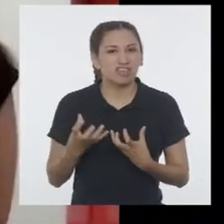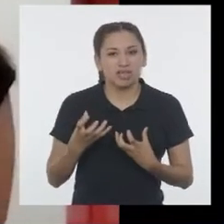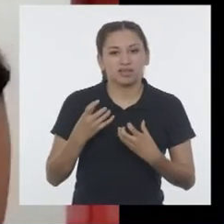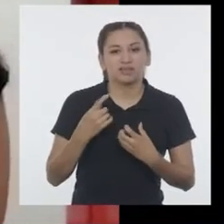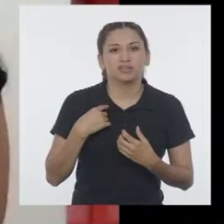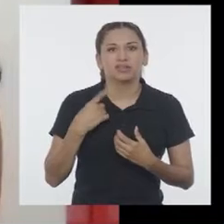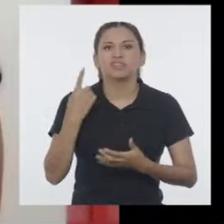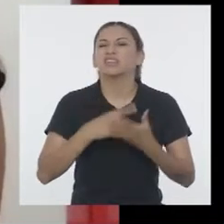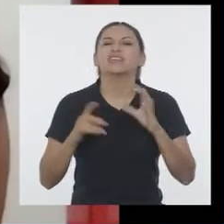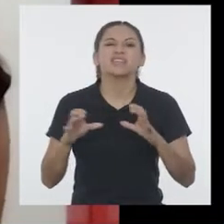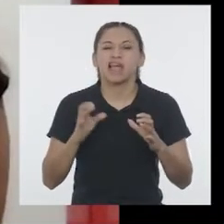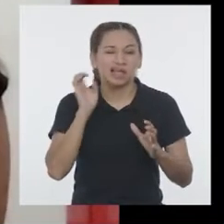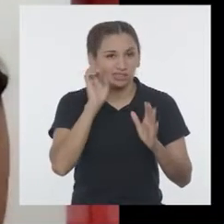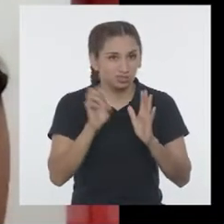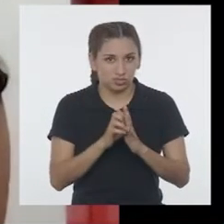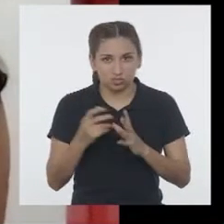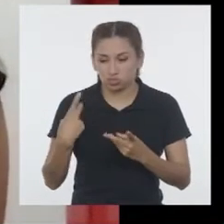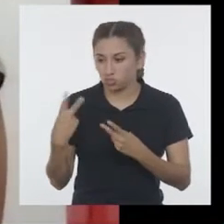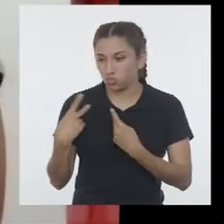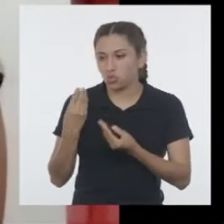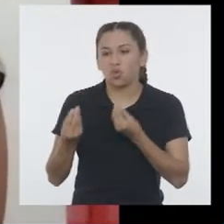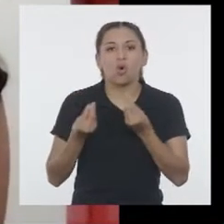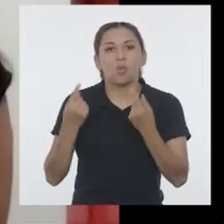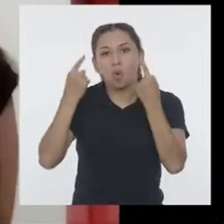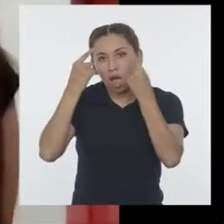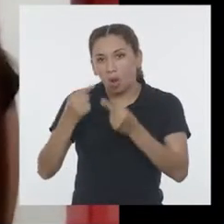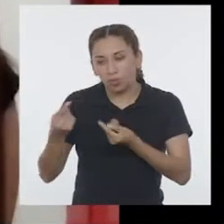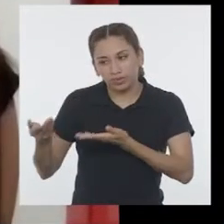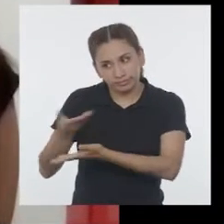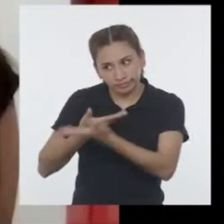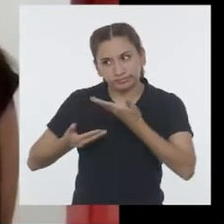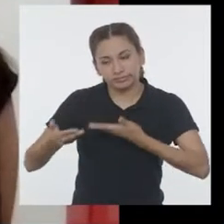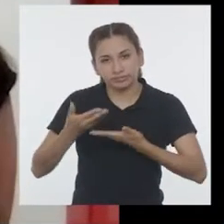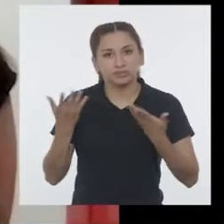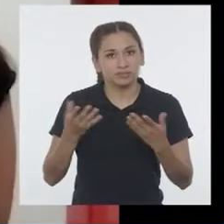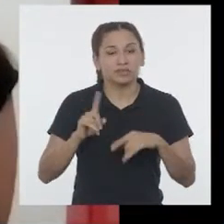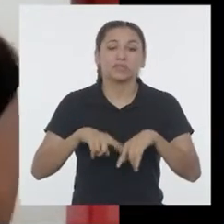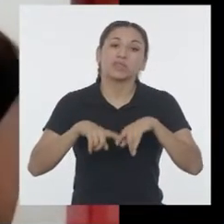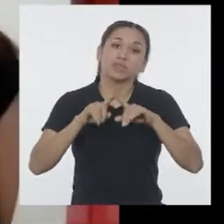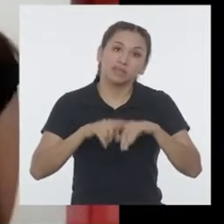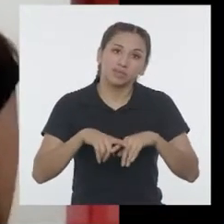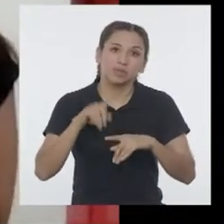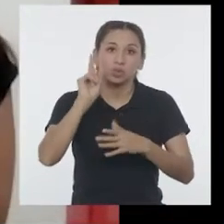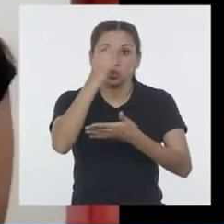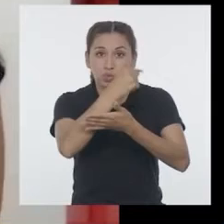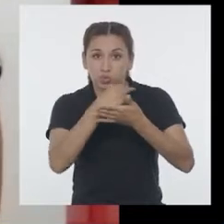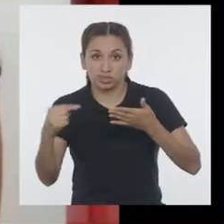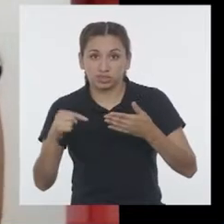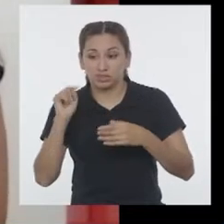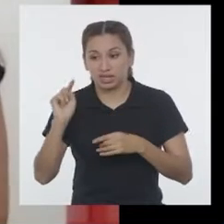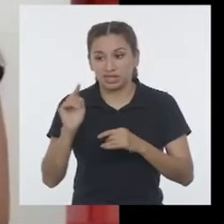llevar casaca. ¿Qué hemos hecho en estas situaciones o a qué consenso hemos llegado? Es que de repente, por